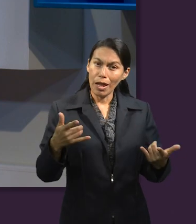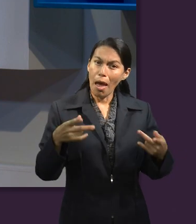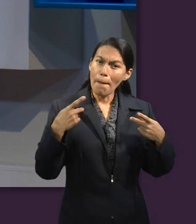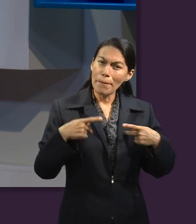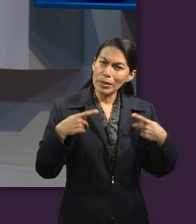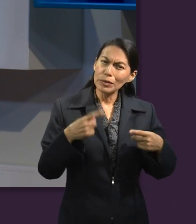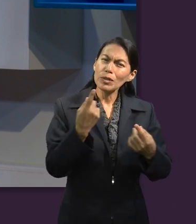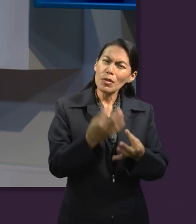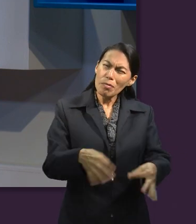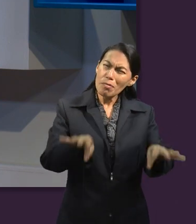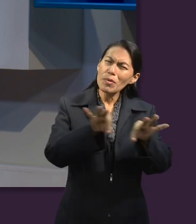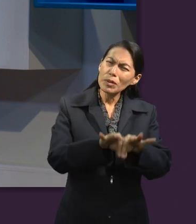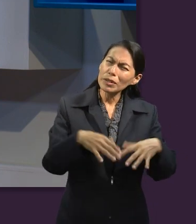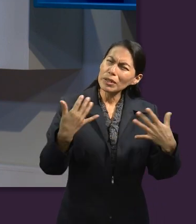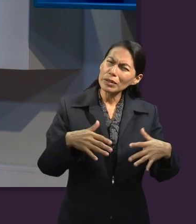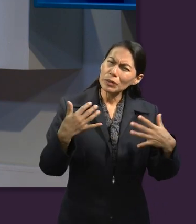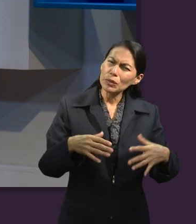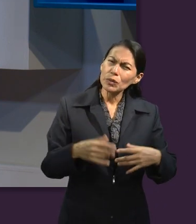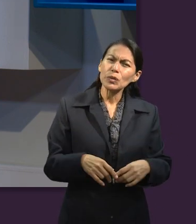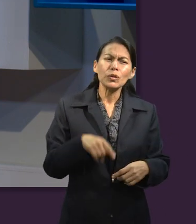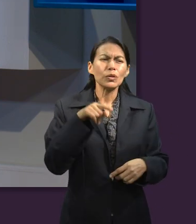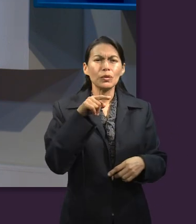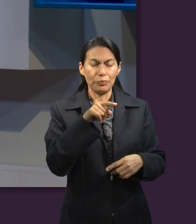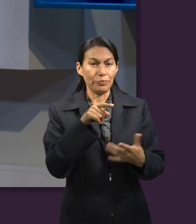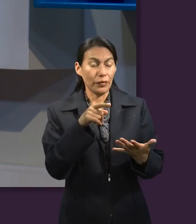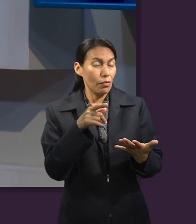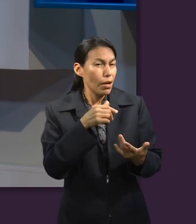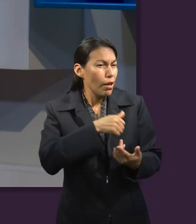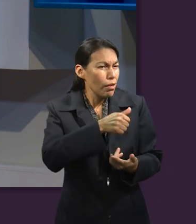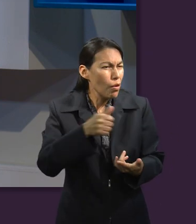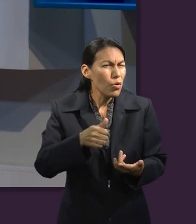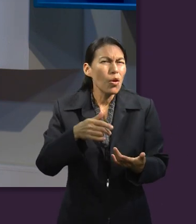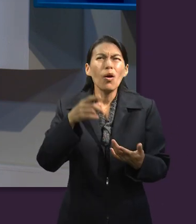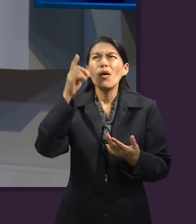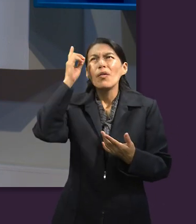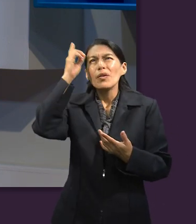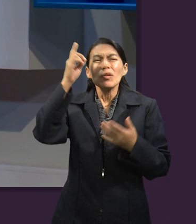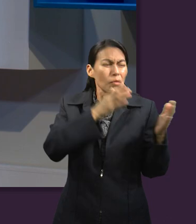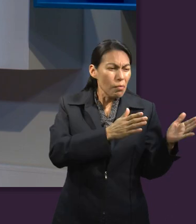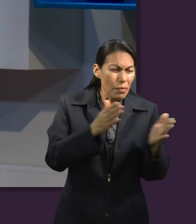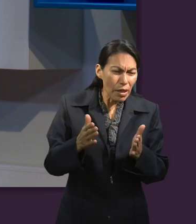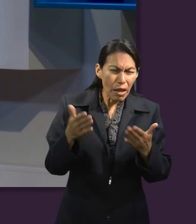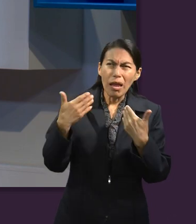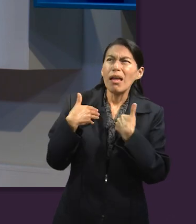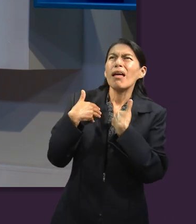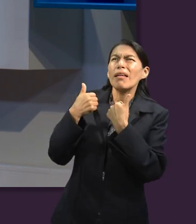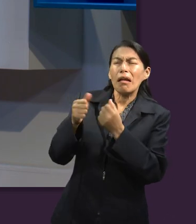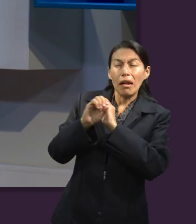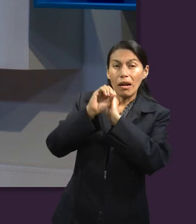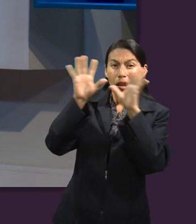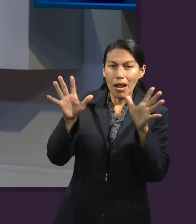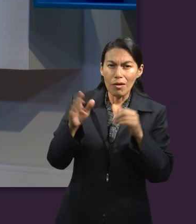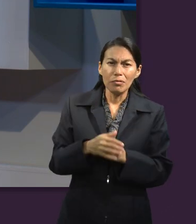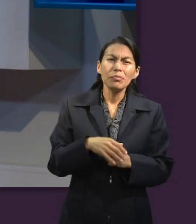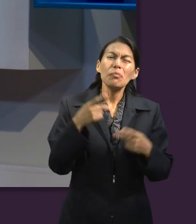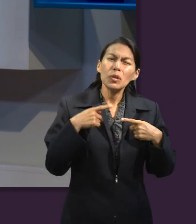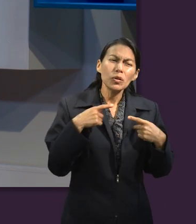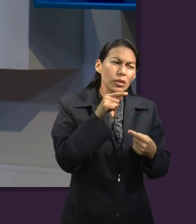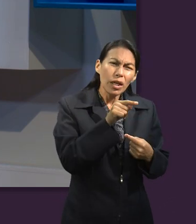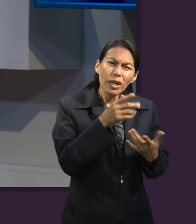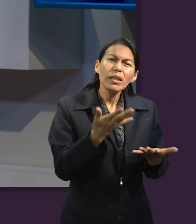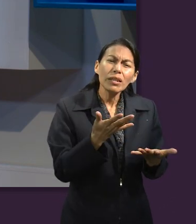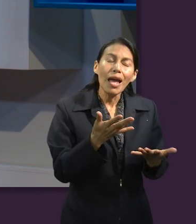la historia de un personaje muy importante y trascendental para poder comprender el plan de dios en nuestra vida es el personaje